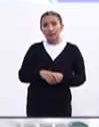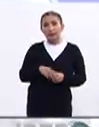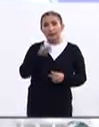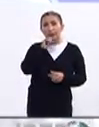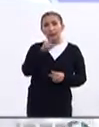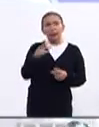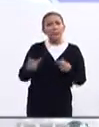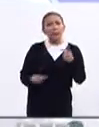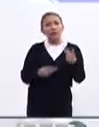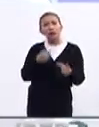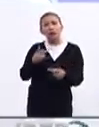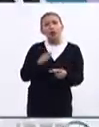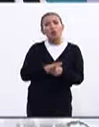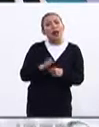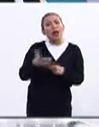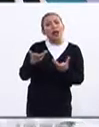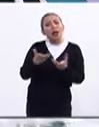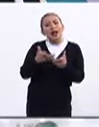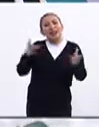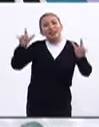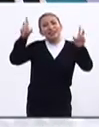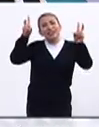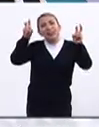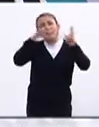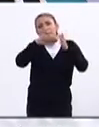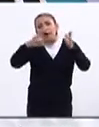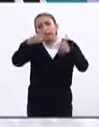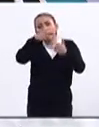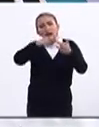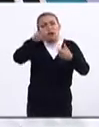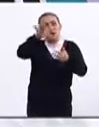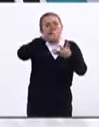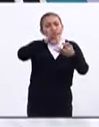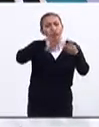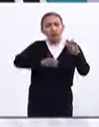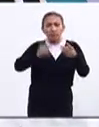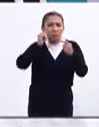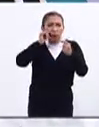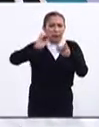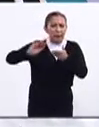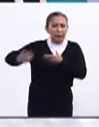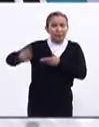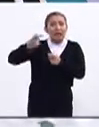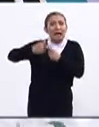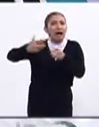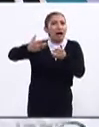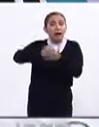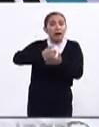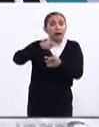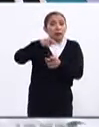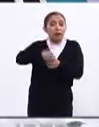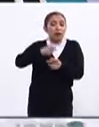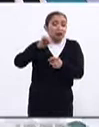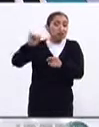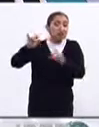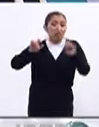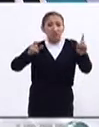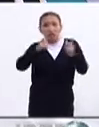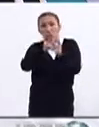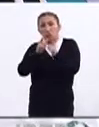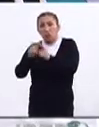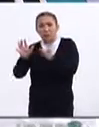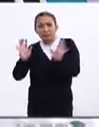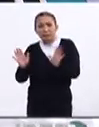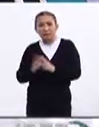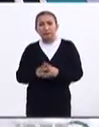además preguntarte cuáles son los grandes temas de la región que, independientemente quién gane, la izquierda, la derecha, lo que comentabas,